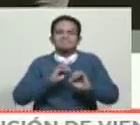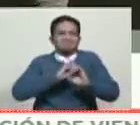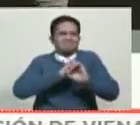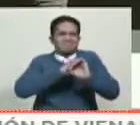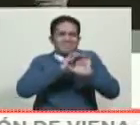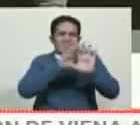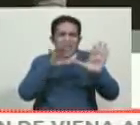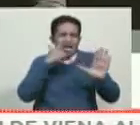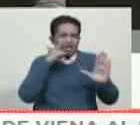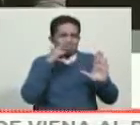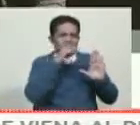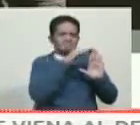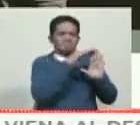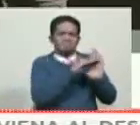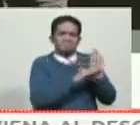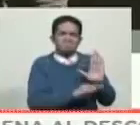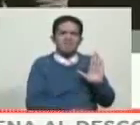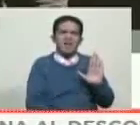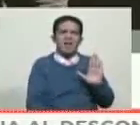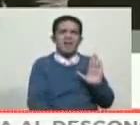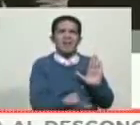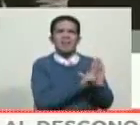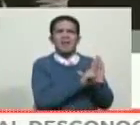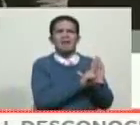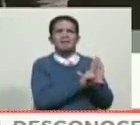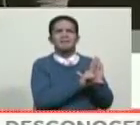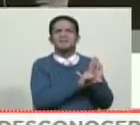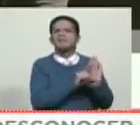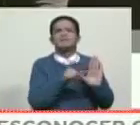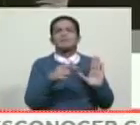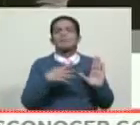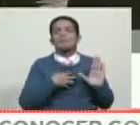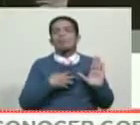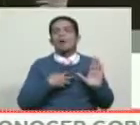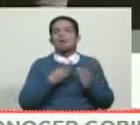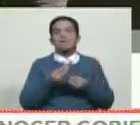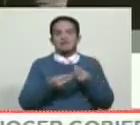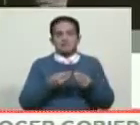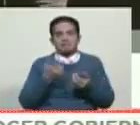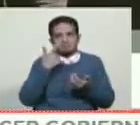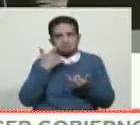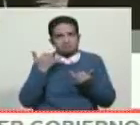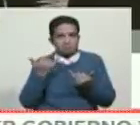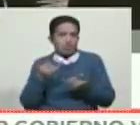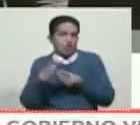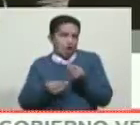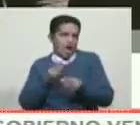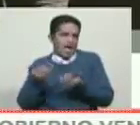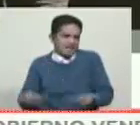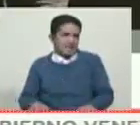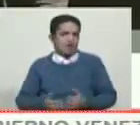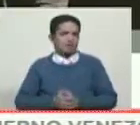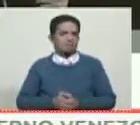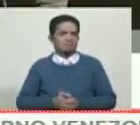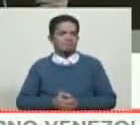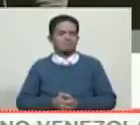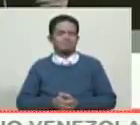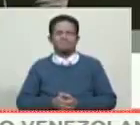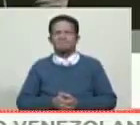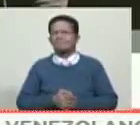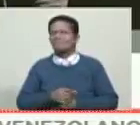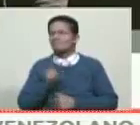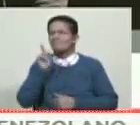esta constitución ellos no podrían hacer lo que están haciendo. Es falso de toda